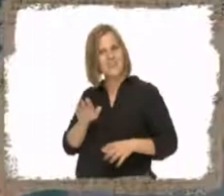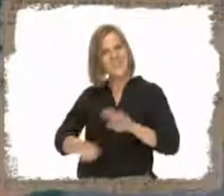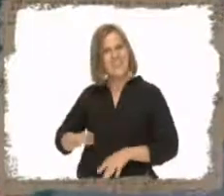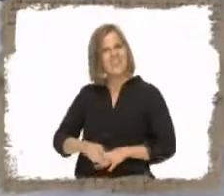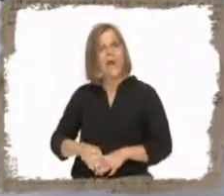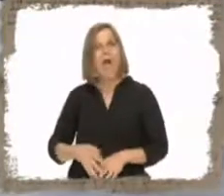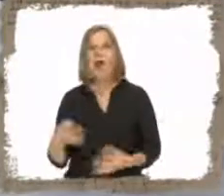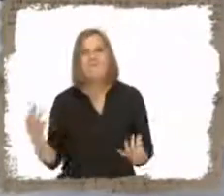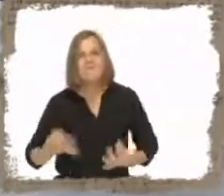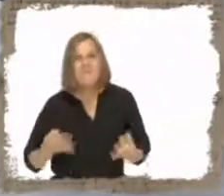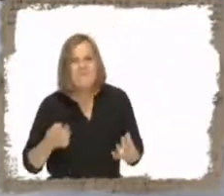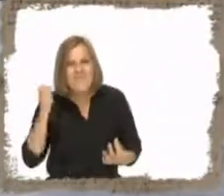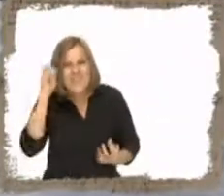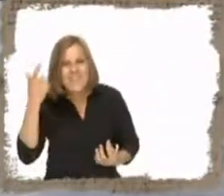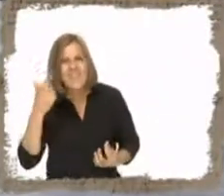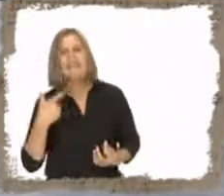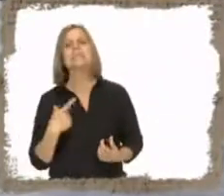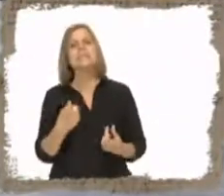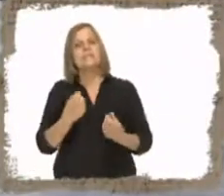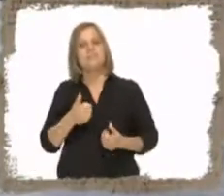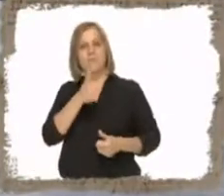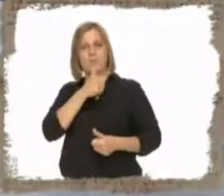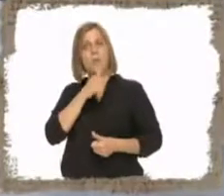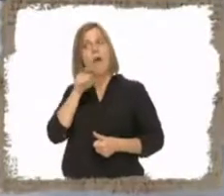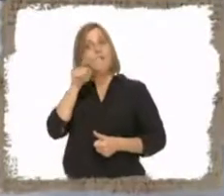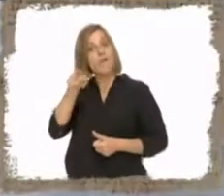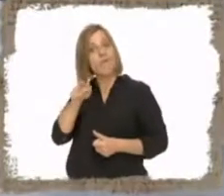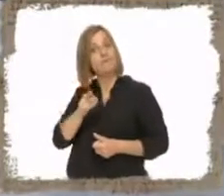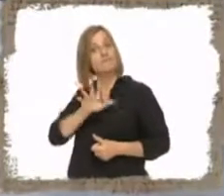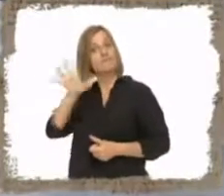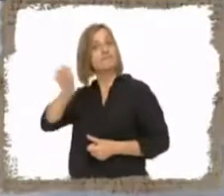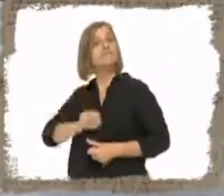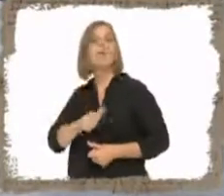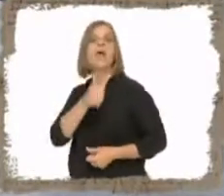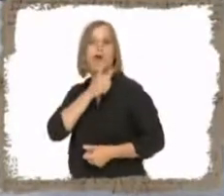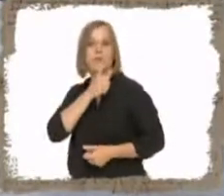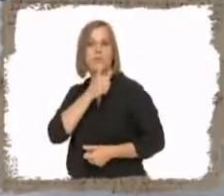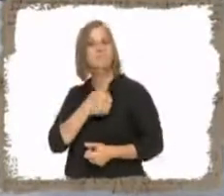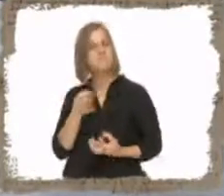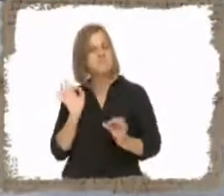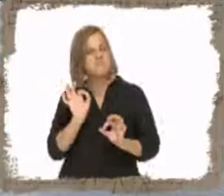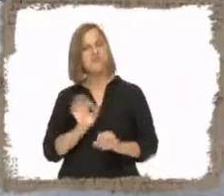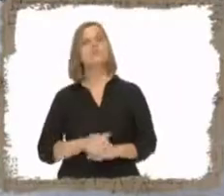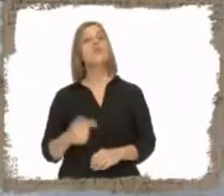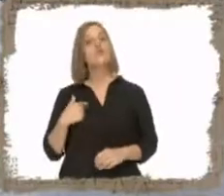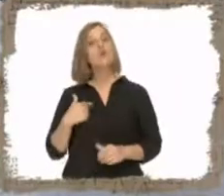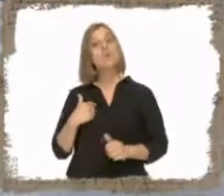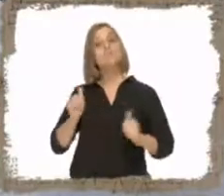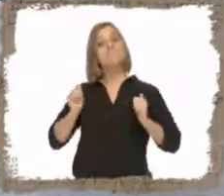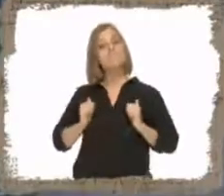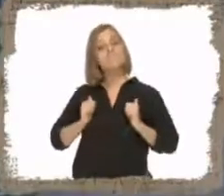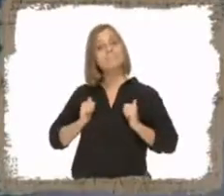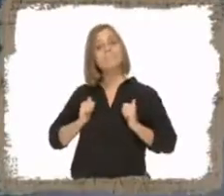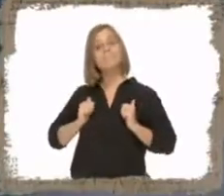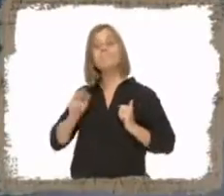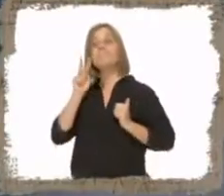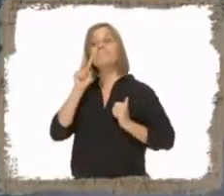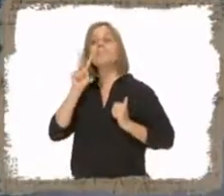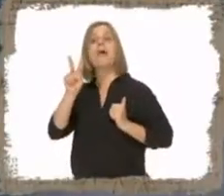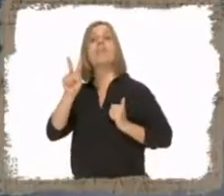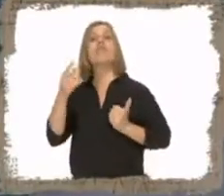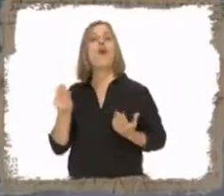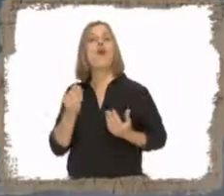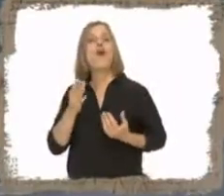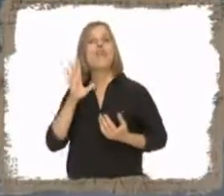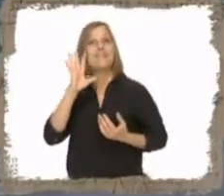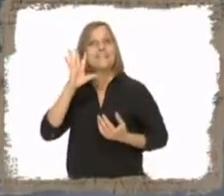idea! ¿Sabés qué? Vamos a necesitar agua, así que vos anda a buscar al agua. Ok. Y yo me voy a quedar mirando,